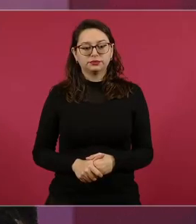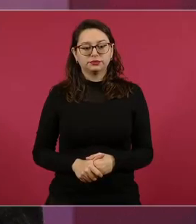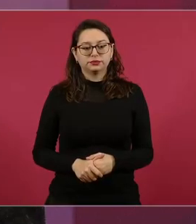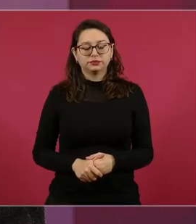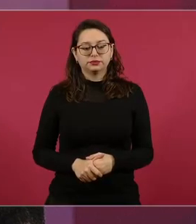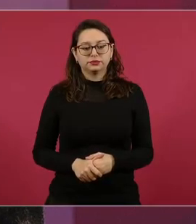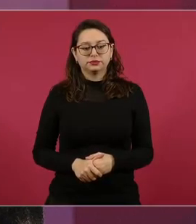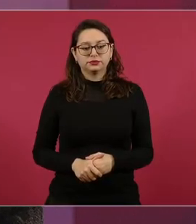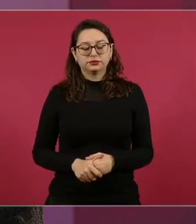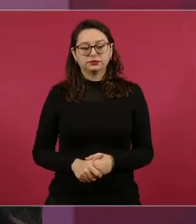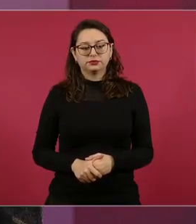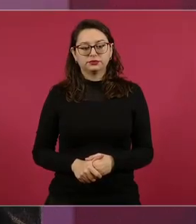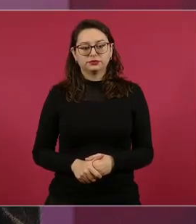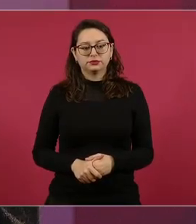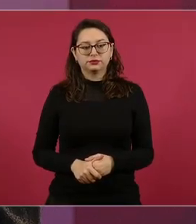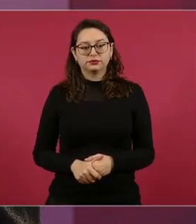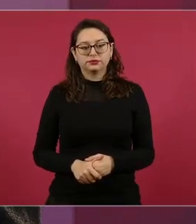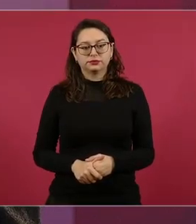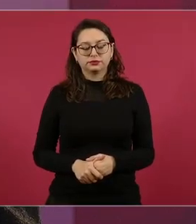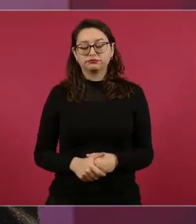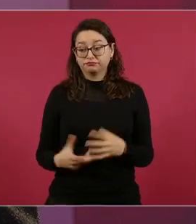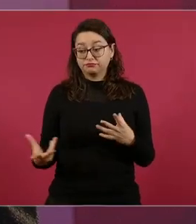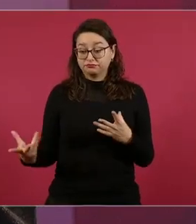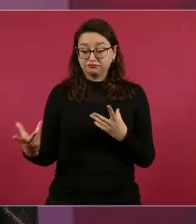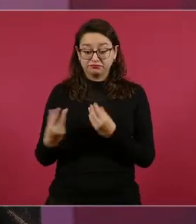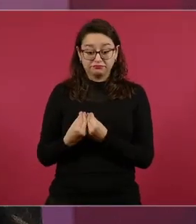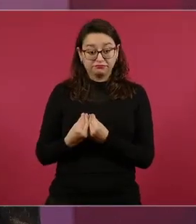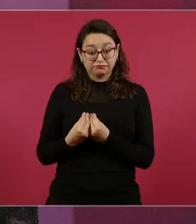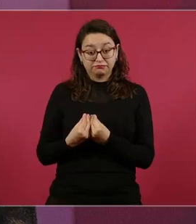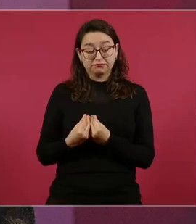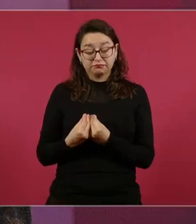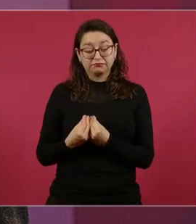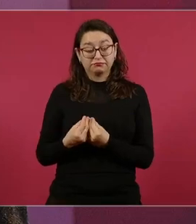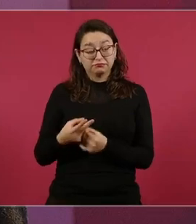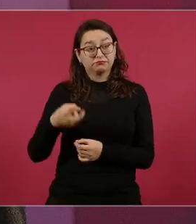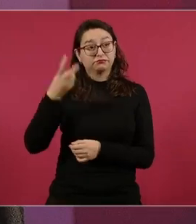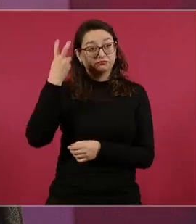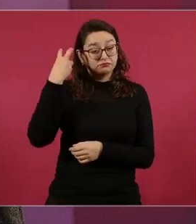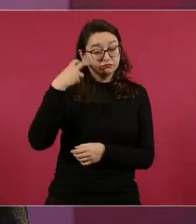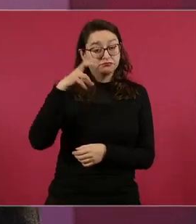de Guadiana. Estuvimos juntos recorriendo